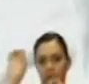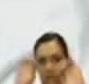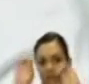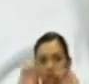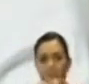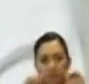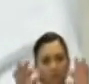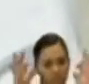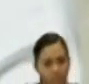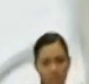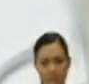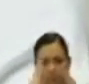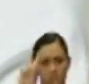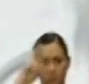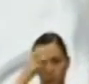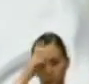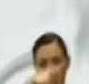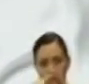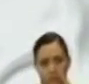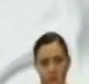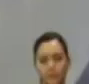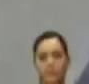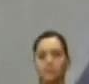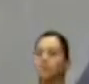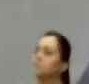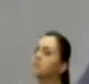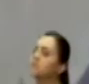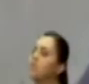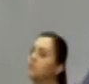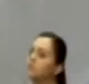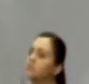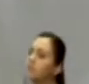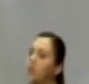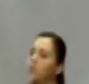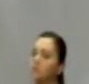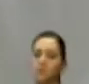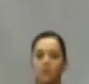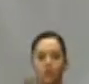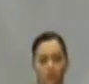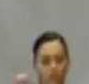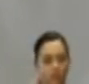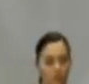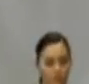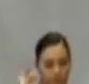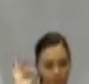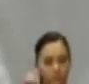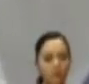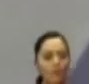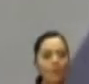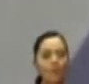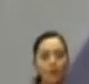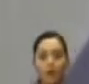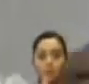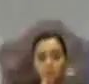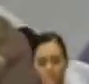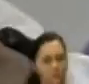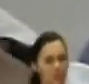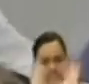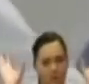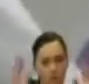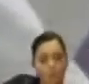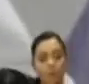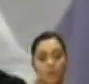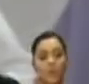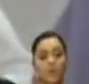tener definiciones al respecto de esos conceptos, presidente? Perdón, ¿cuál era tu nombre? Luis Antonio. Luis Antonio. Las cosas han quedado extremadamente claras, pero no